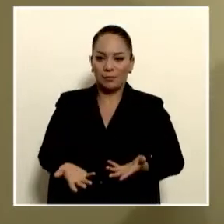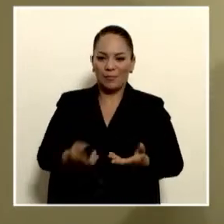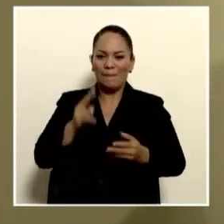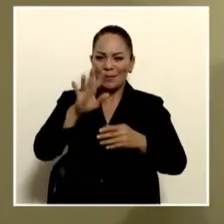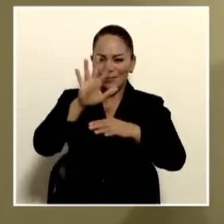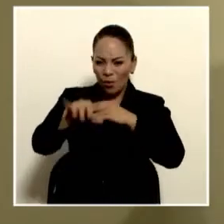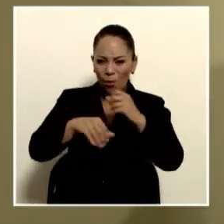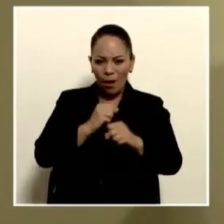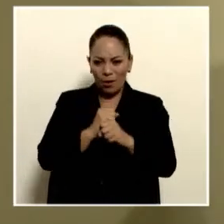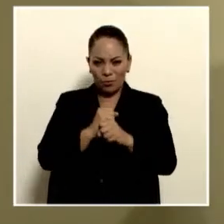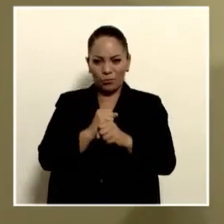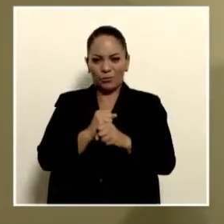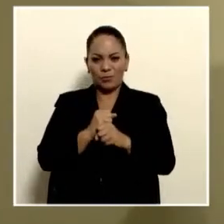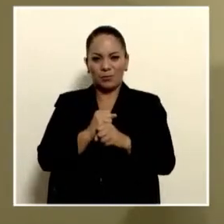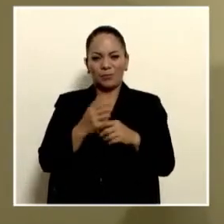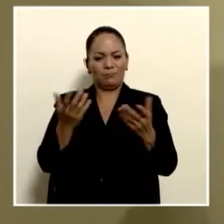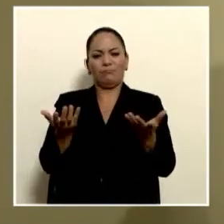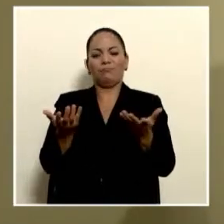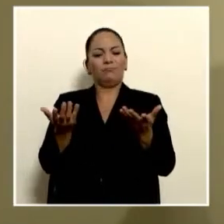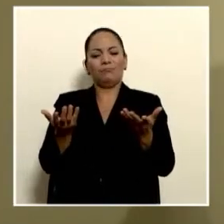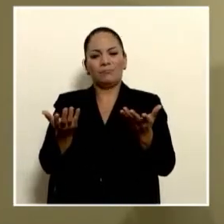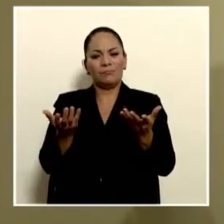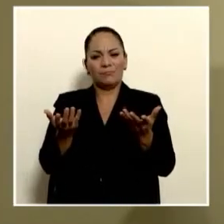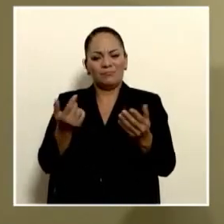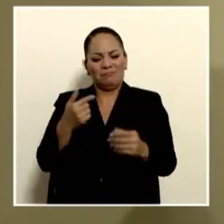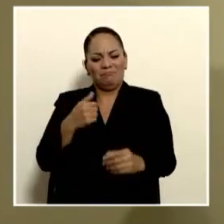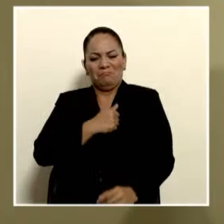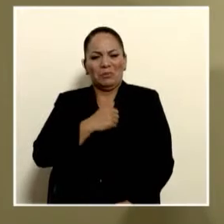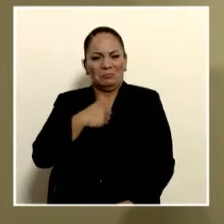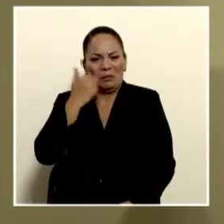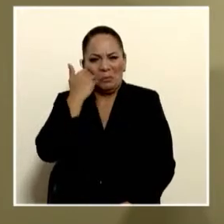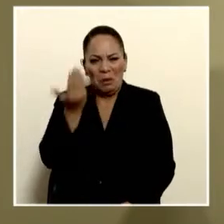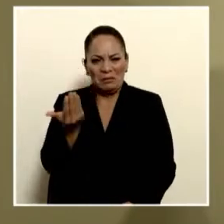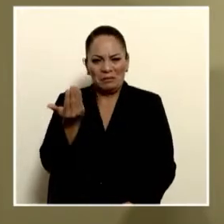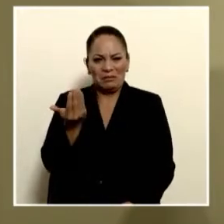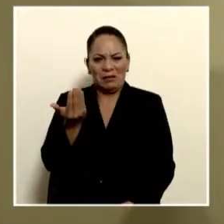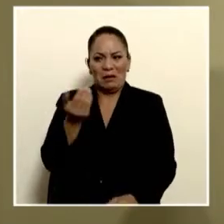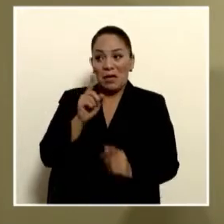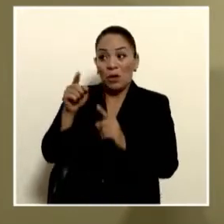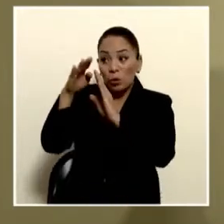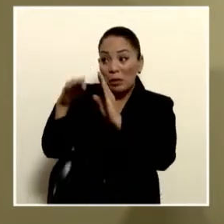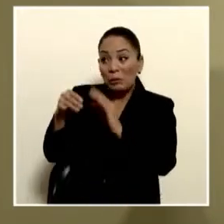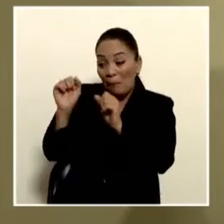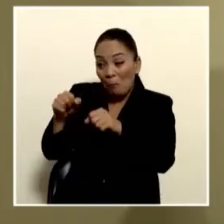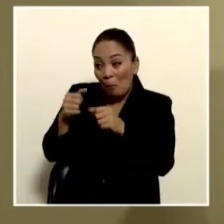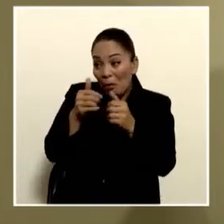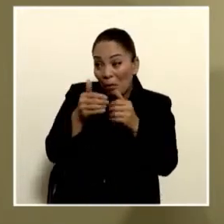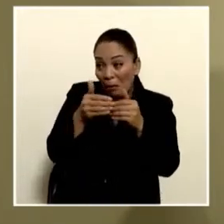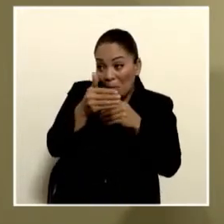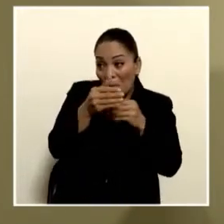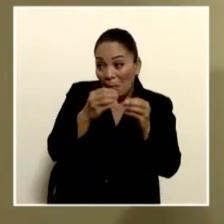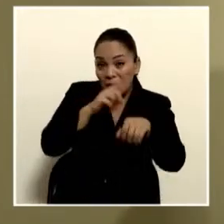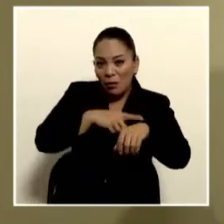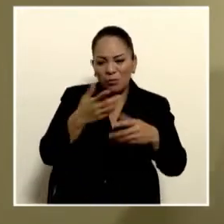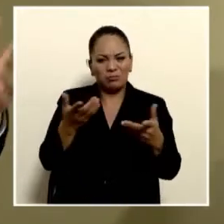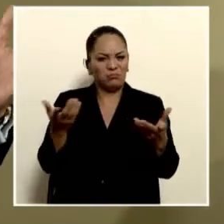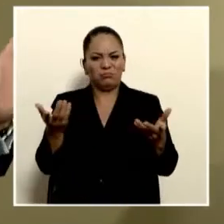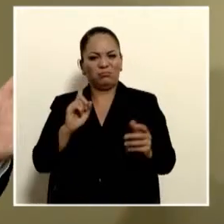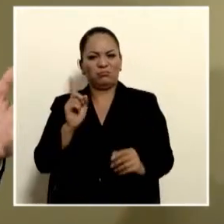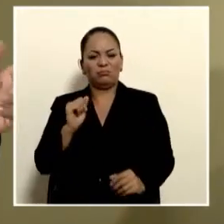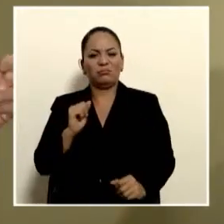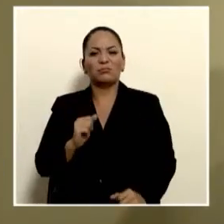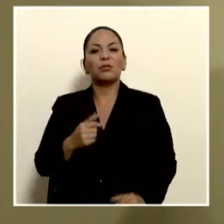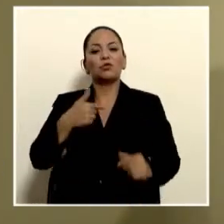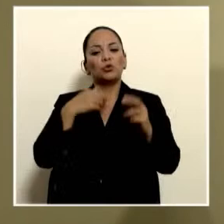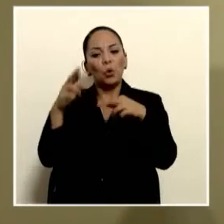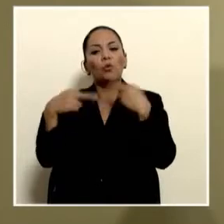25 años y con obra. A mí me hubiera dado vergüenza siquiera ir a la Contraloría a preguntar eso. No. Entonces,